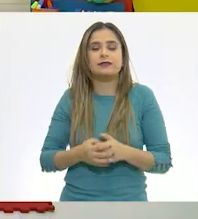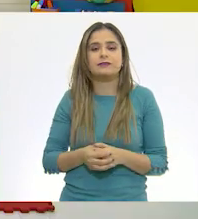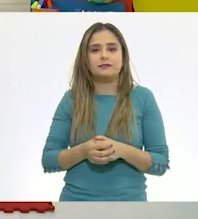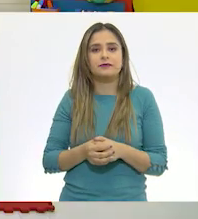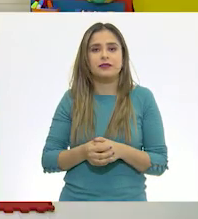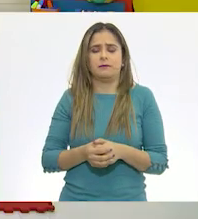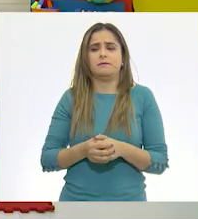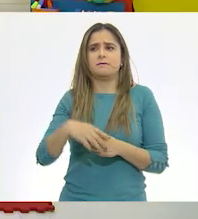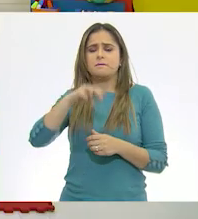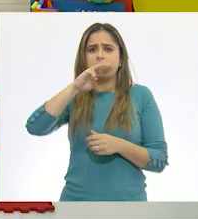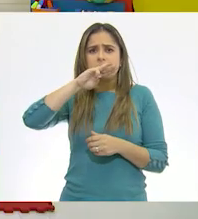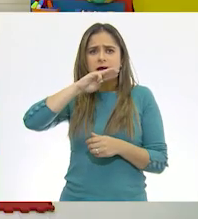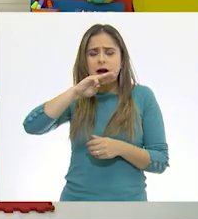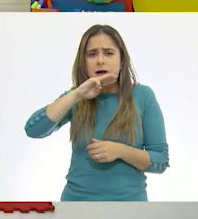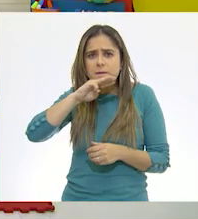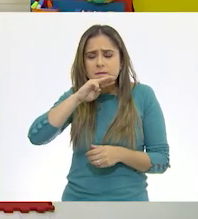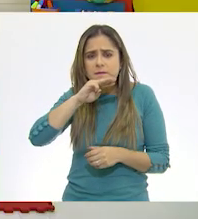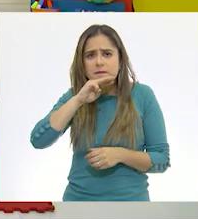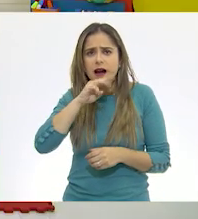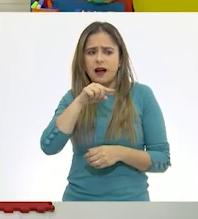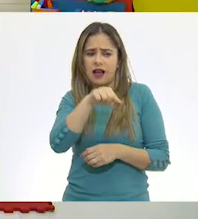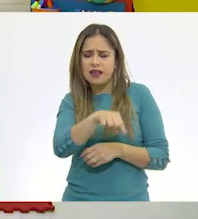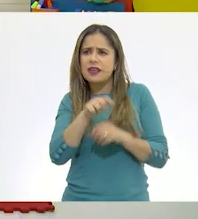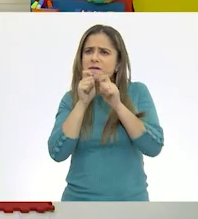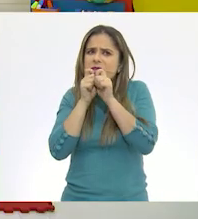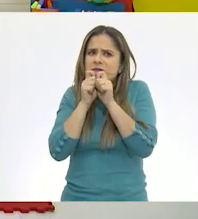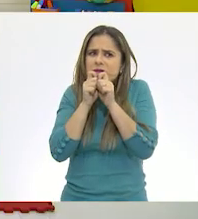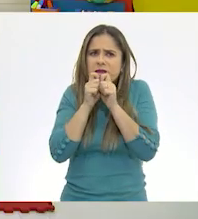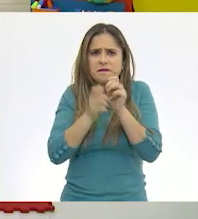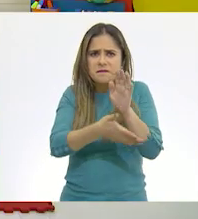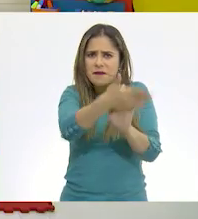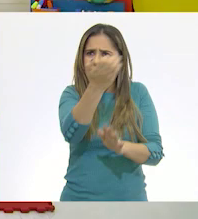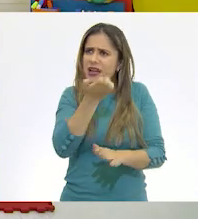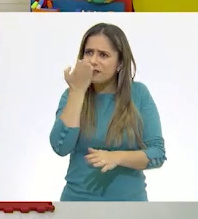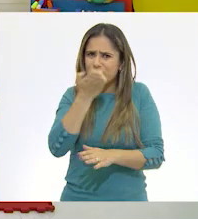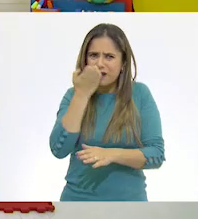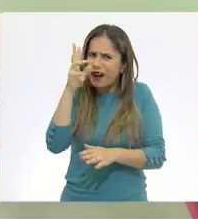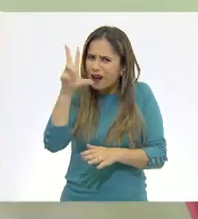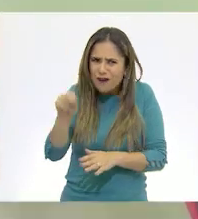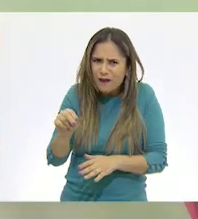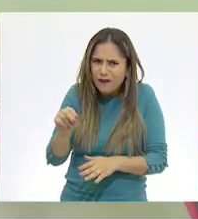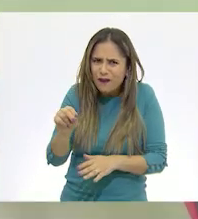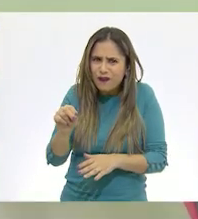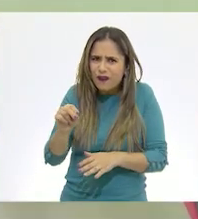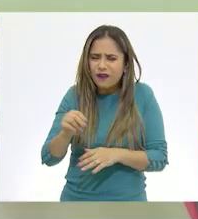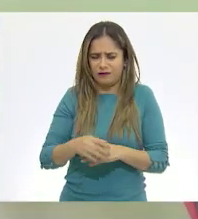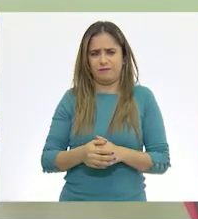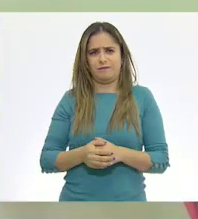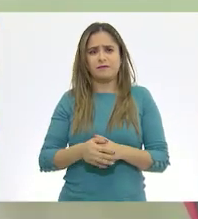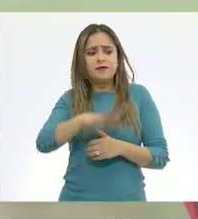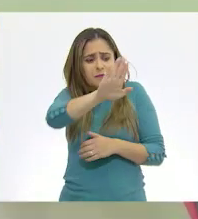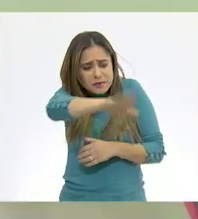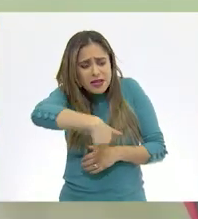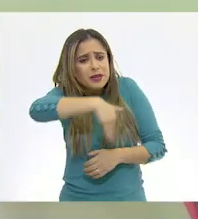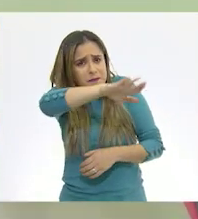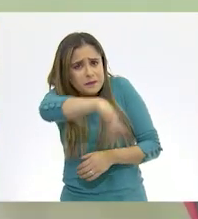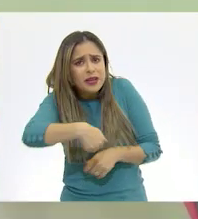Mamá, la ardilla no va a la escuela. Ven,